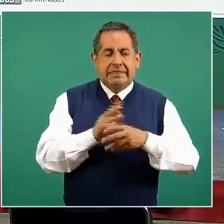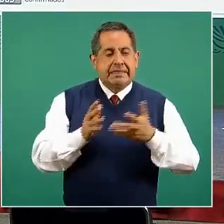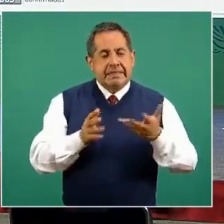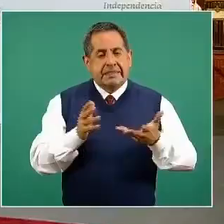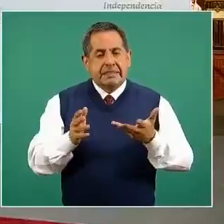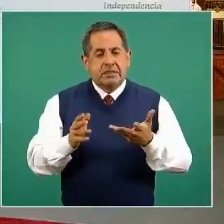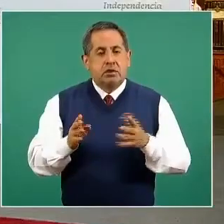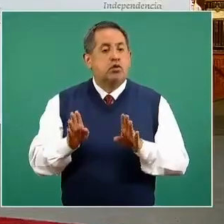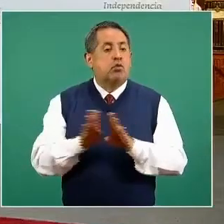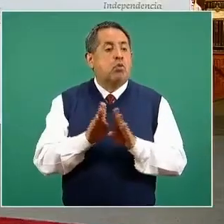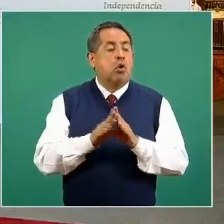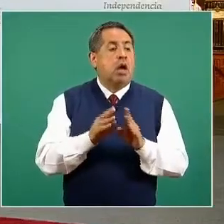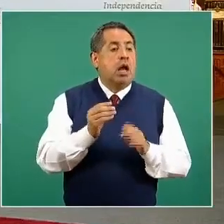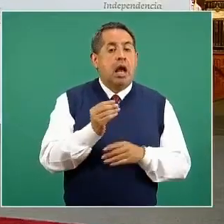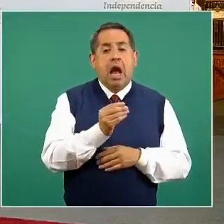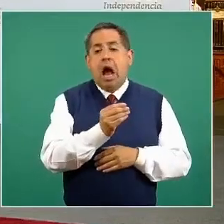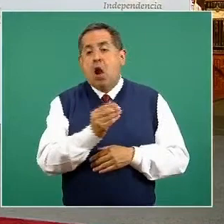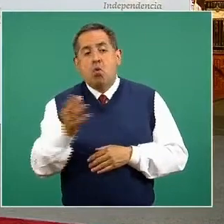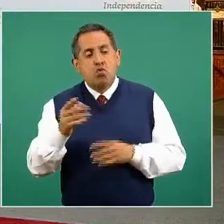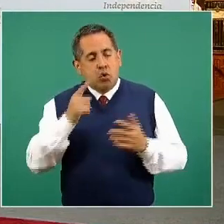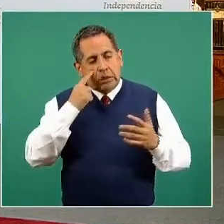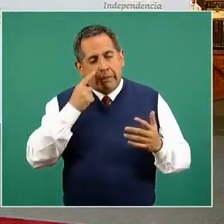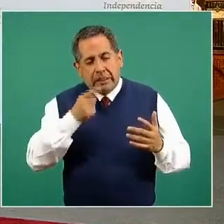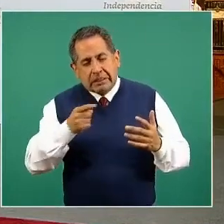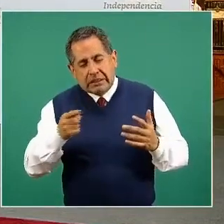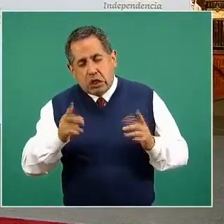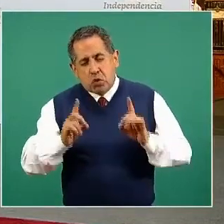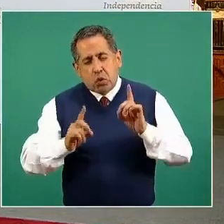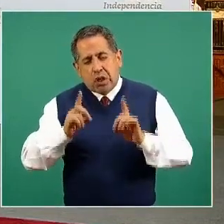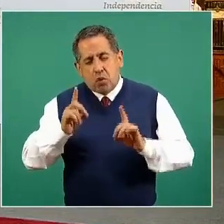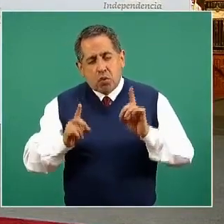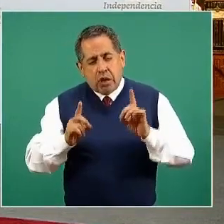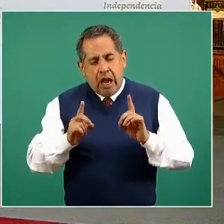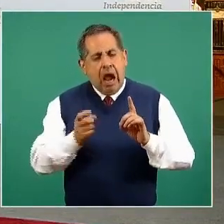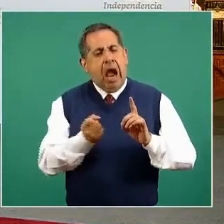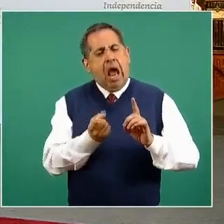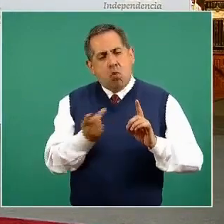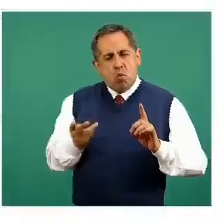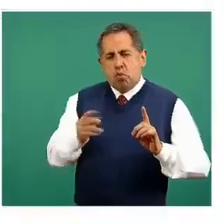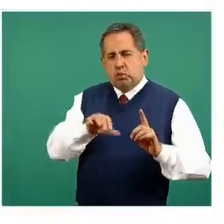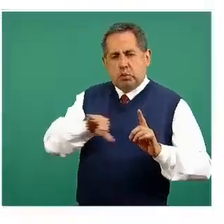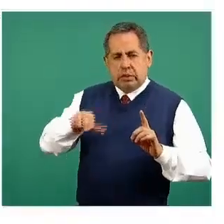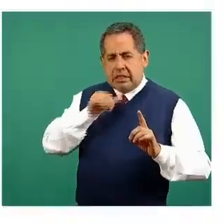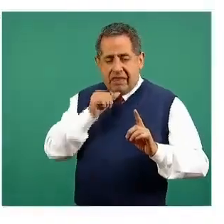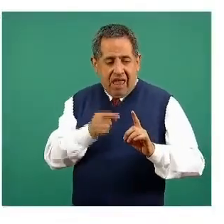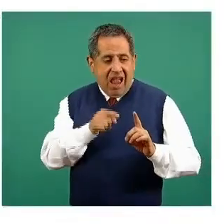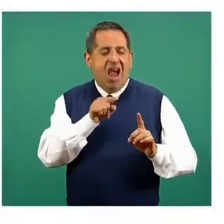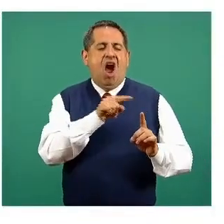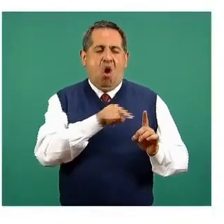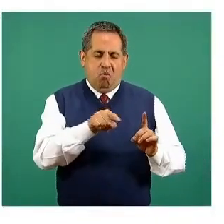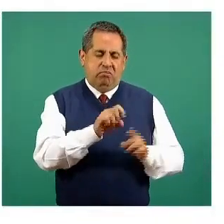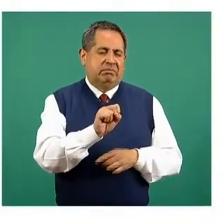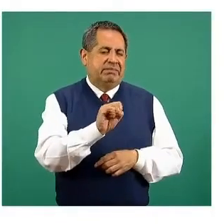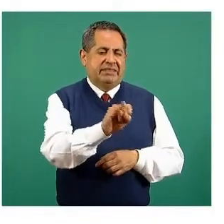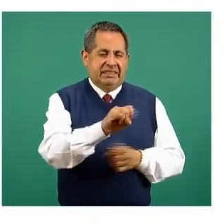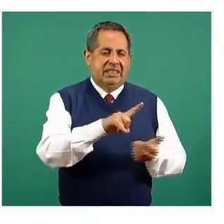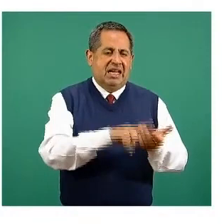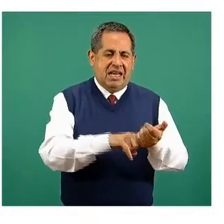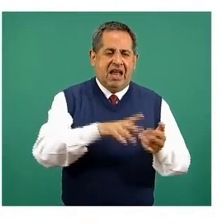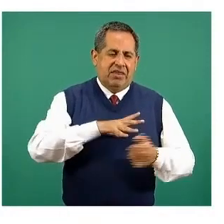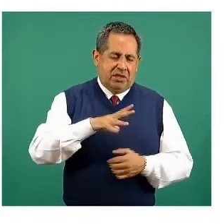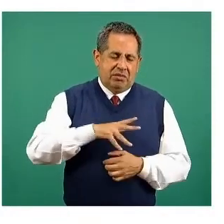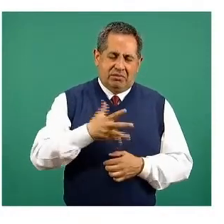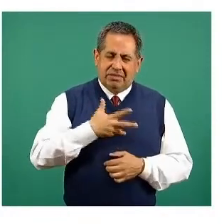a todas aquellas que en su momento se clasificaron como sospechosas porque presentaban los signos y los síntomas de la enfermedad,